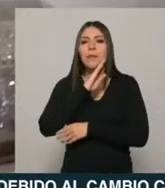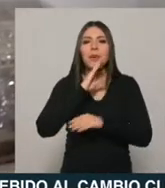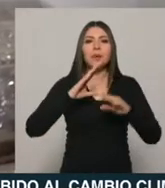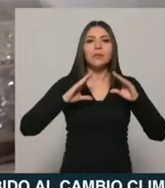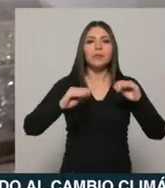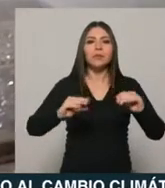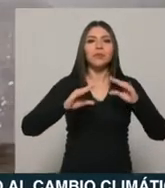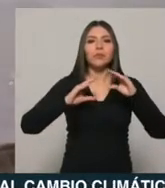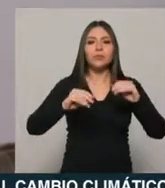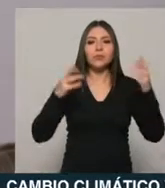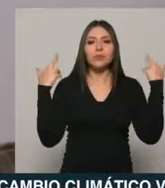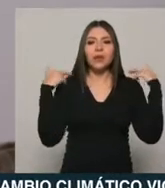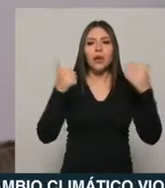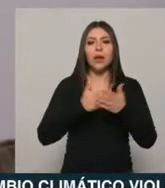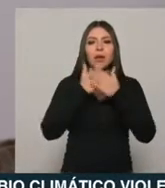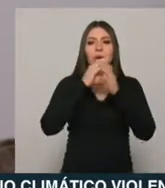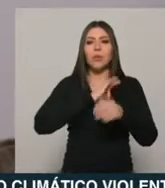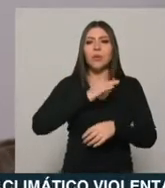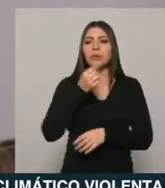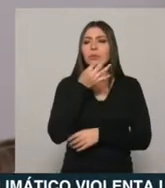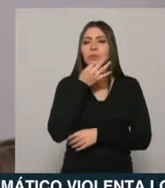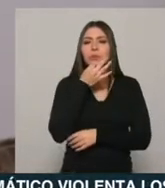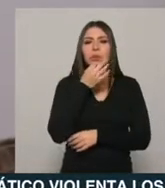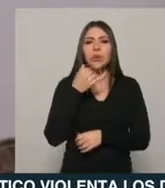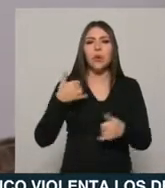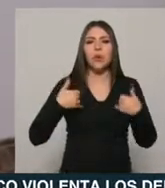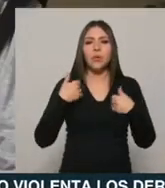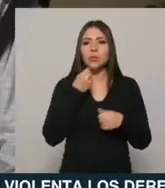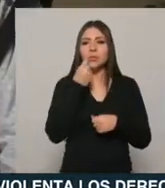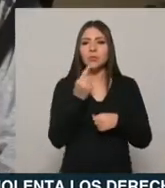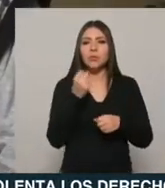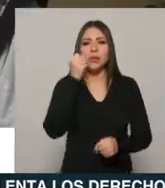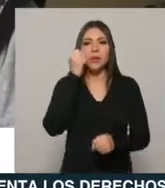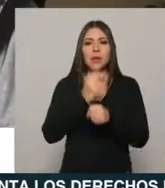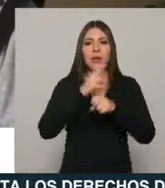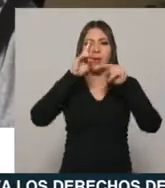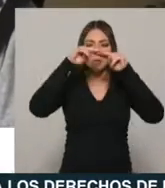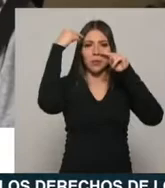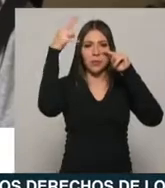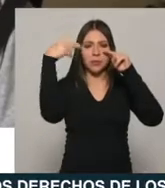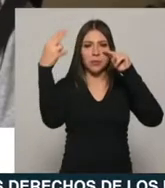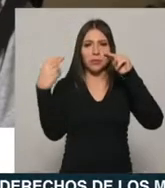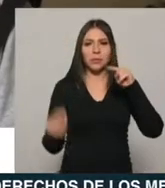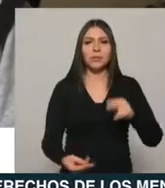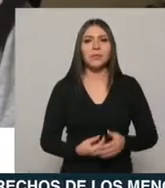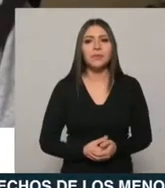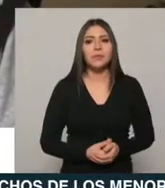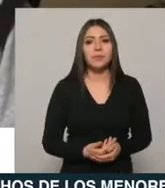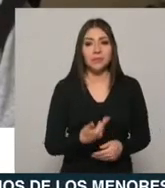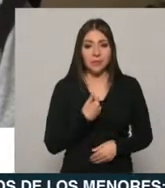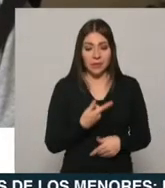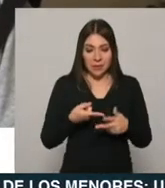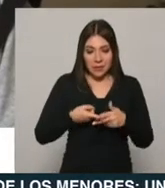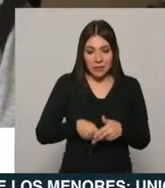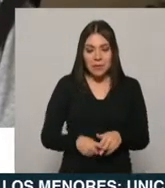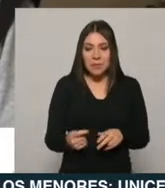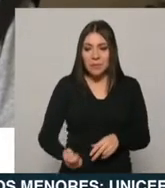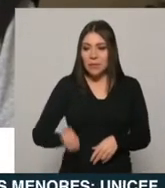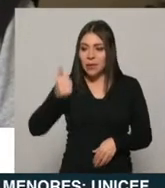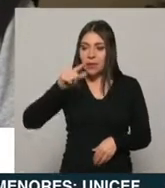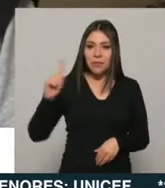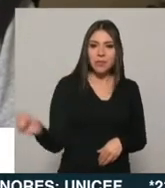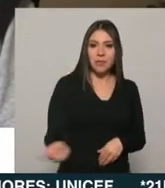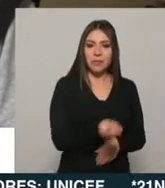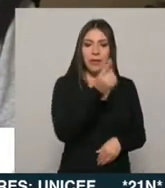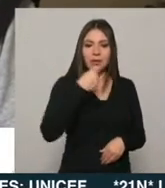le ayudó para ser trapecista a muy corta edad. Cuando empecé, que me pusieron el primer acto que hice,